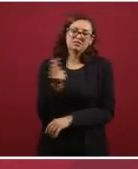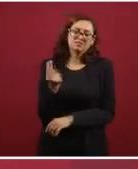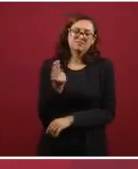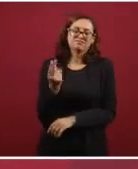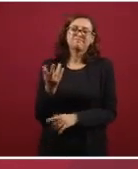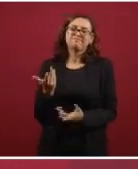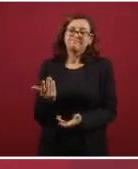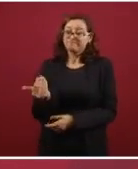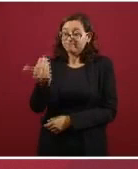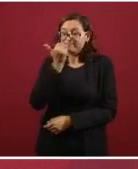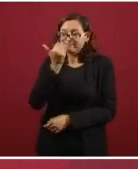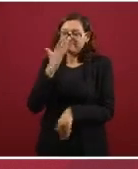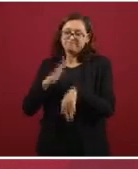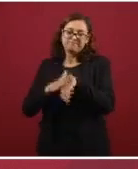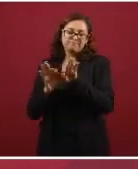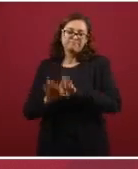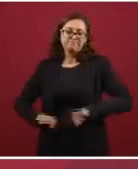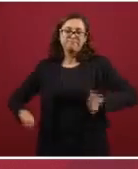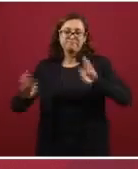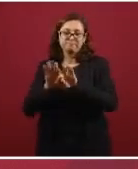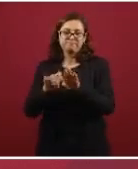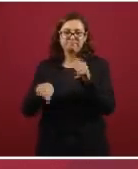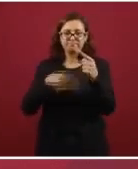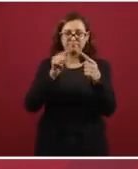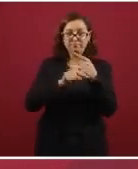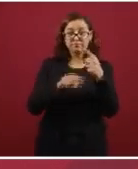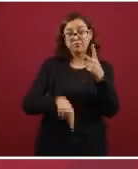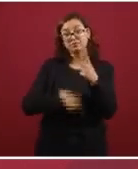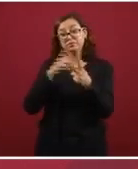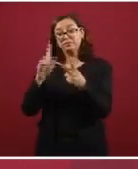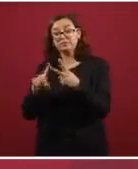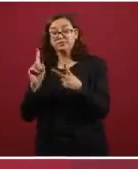Y lo otro, el deporte,